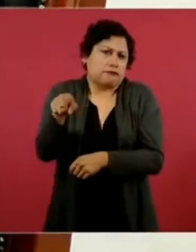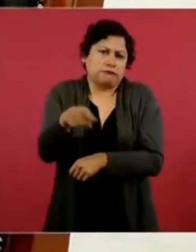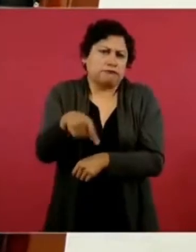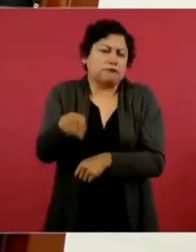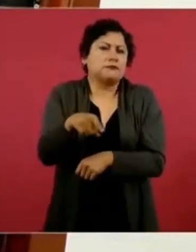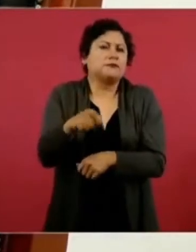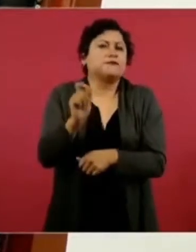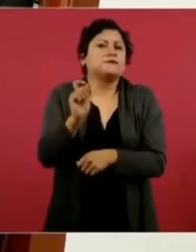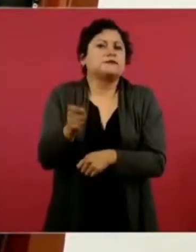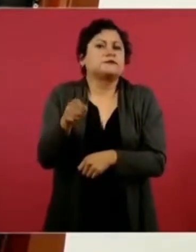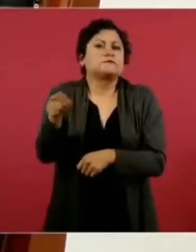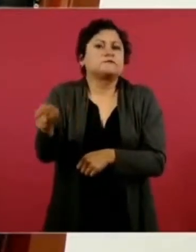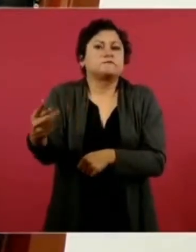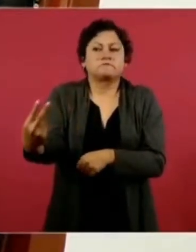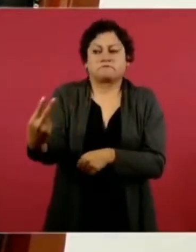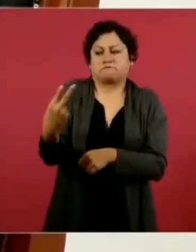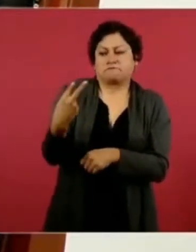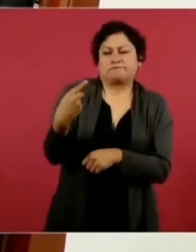en nosotros,